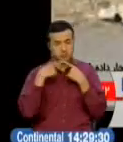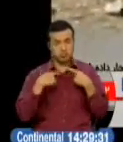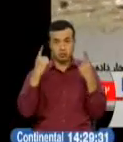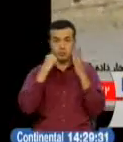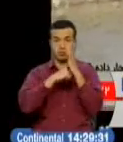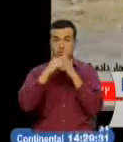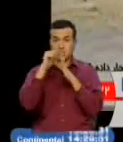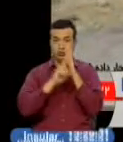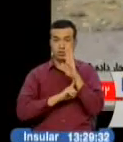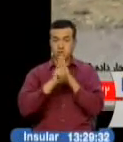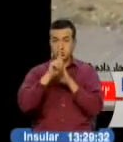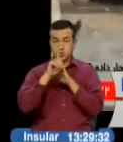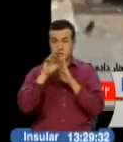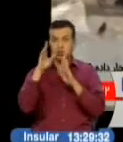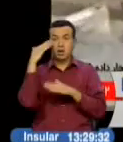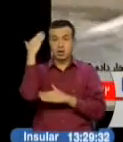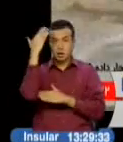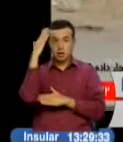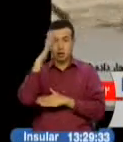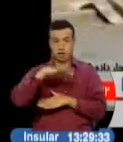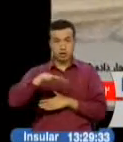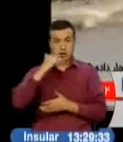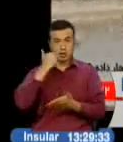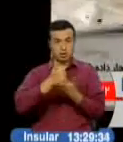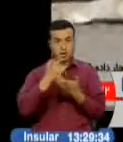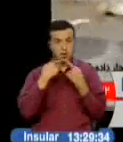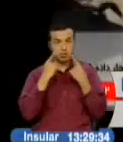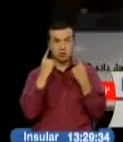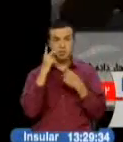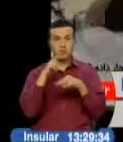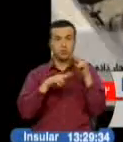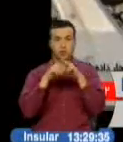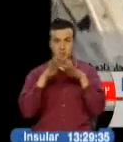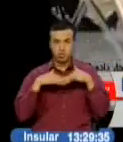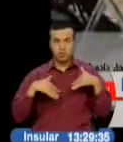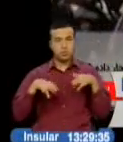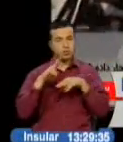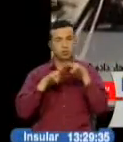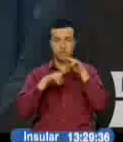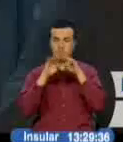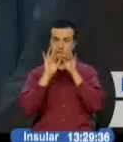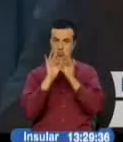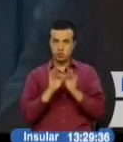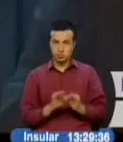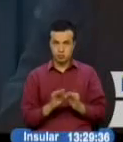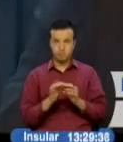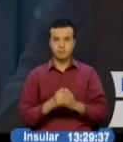Ministerio de Desarrollo Urbano y a la alcaldía de la capital que reconstruyan las zonas destruidas.